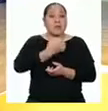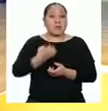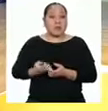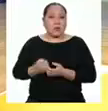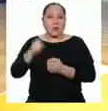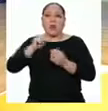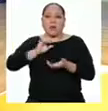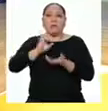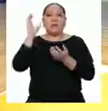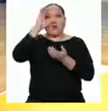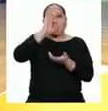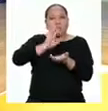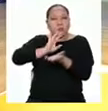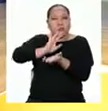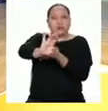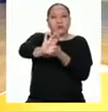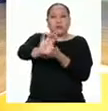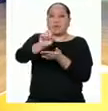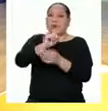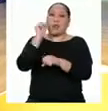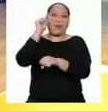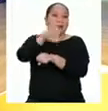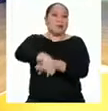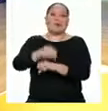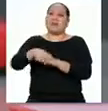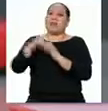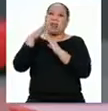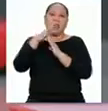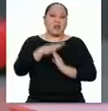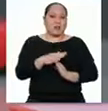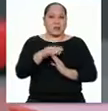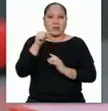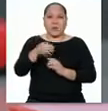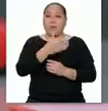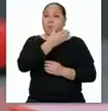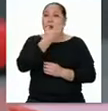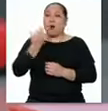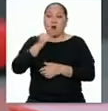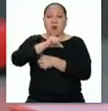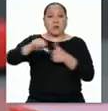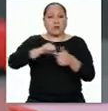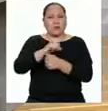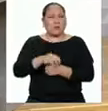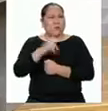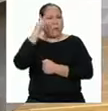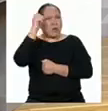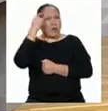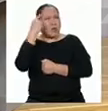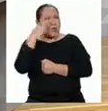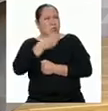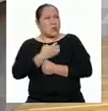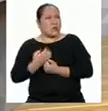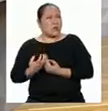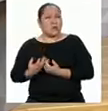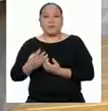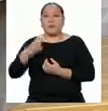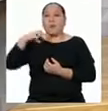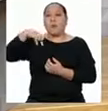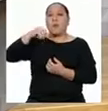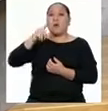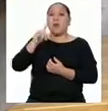la discriminación y así mejorar nuestra convivencia. ¿Políticas públicas? Las políticas